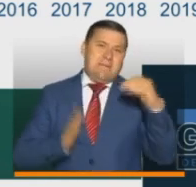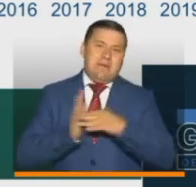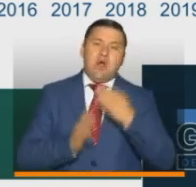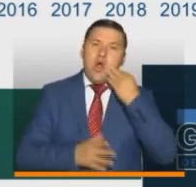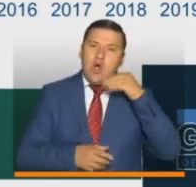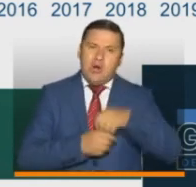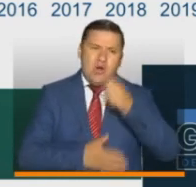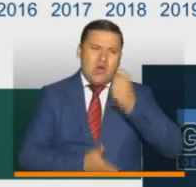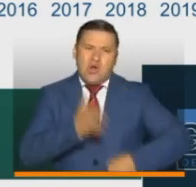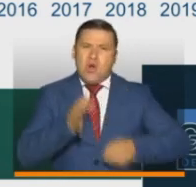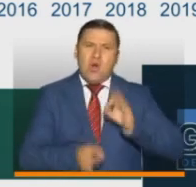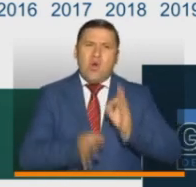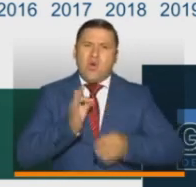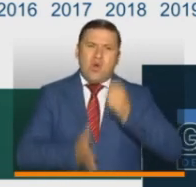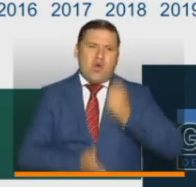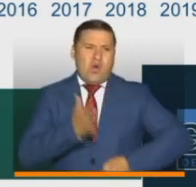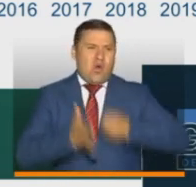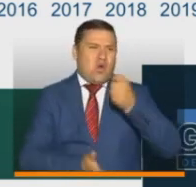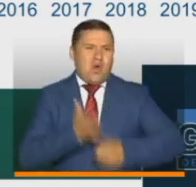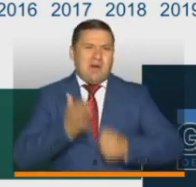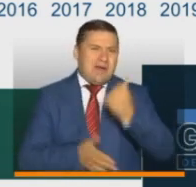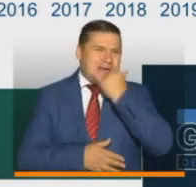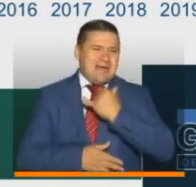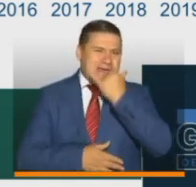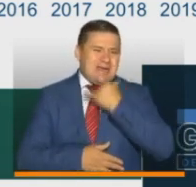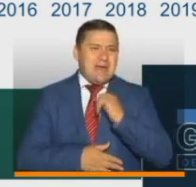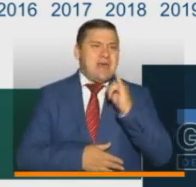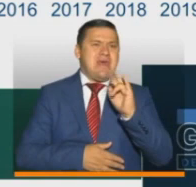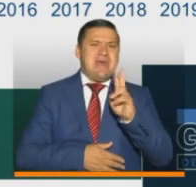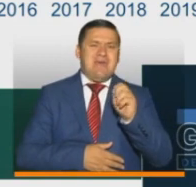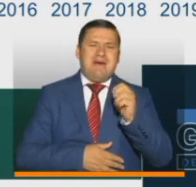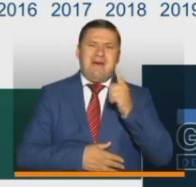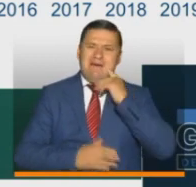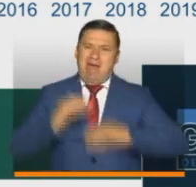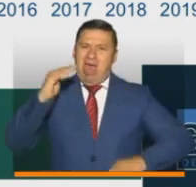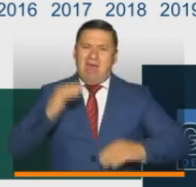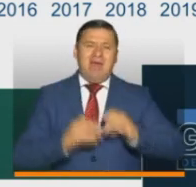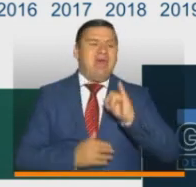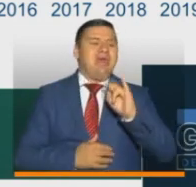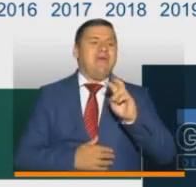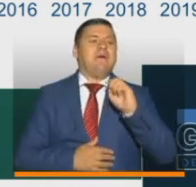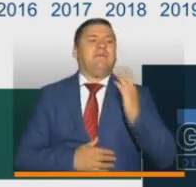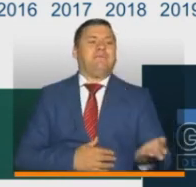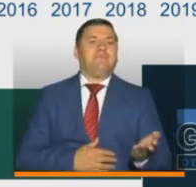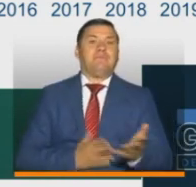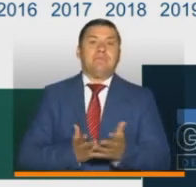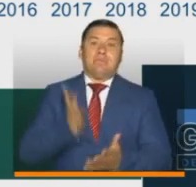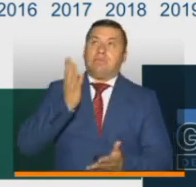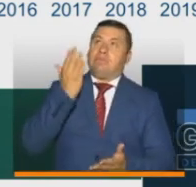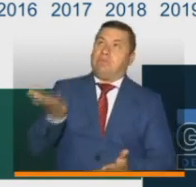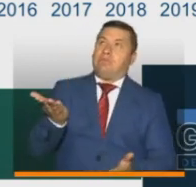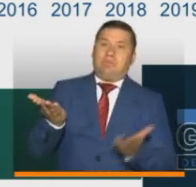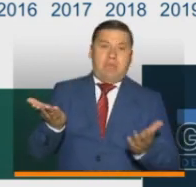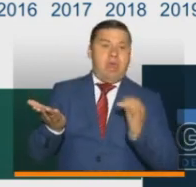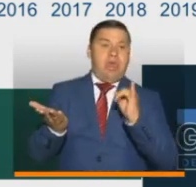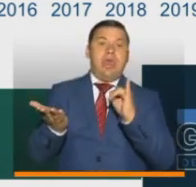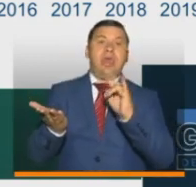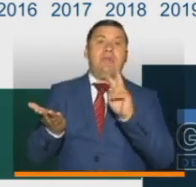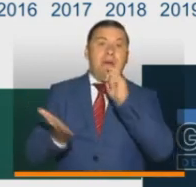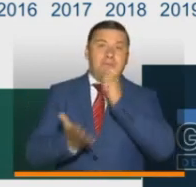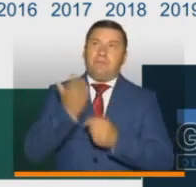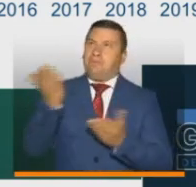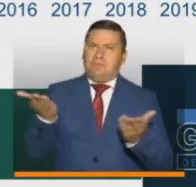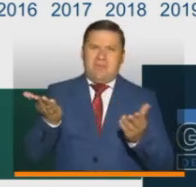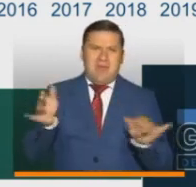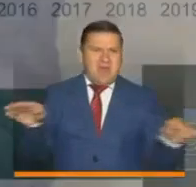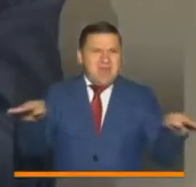hogares, para corregir esa injusticia de cobrarle exactamente el mismo IVA a los hogares de mayores ingresos y los de más bajos ingresos, le devuelve ya hoy a 1 millón de